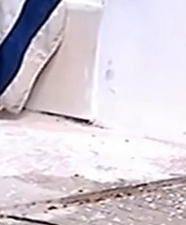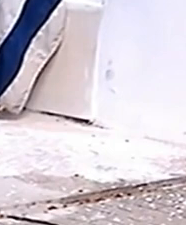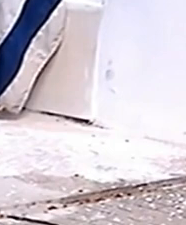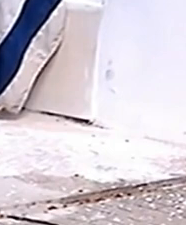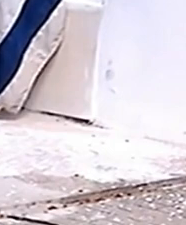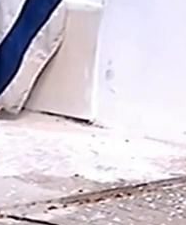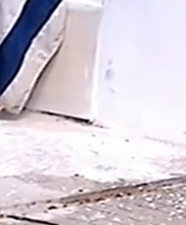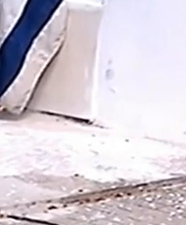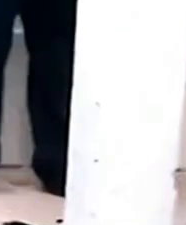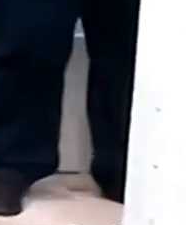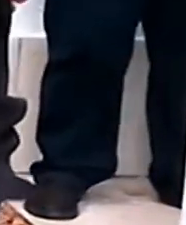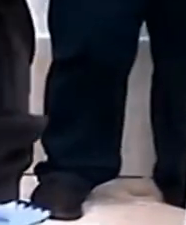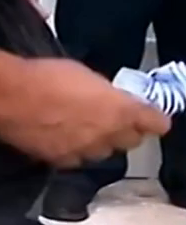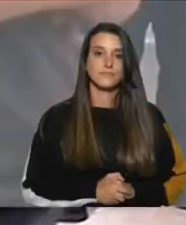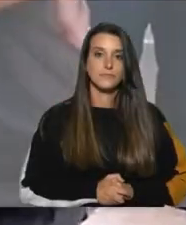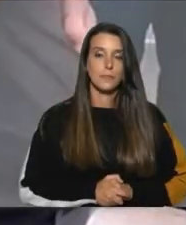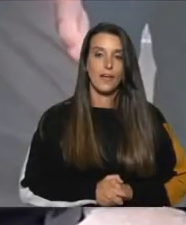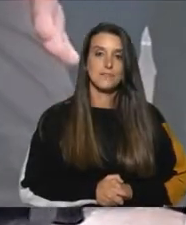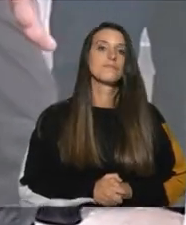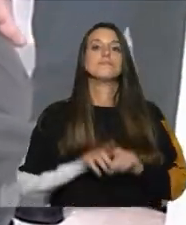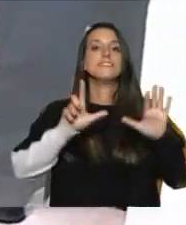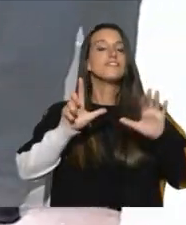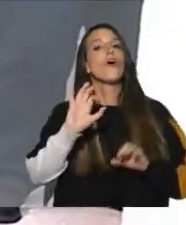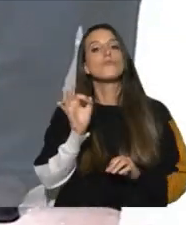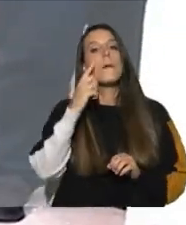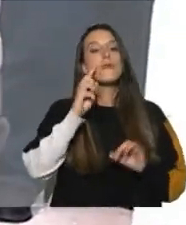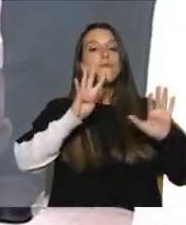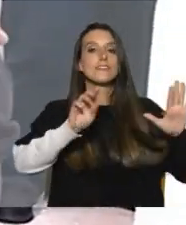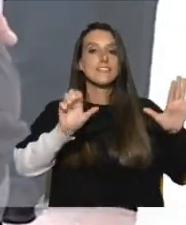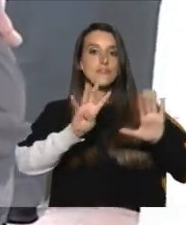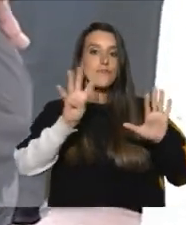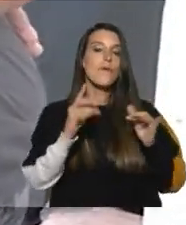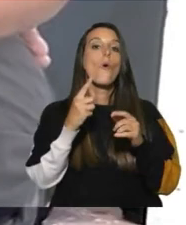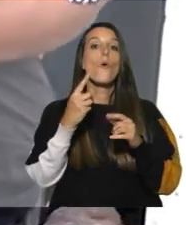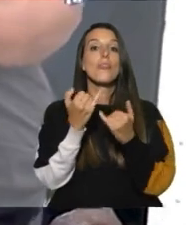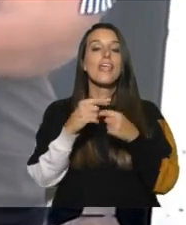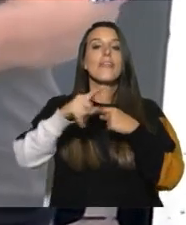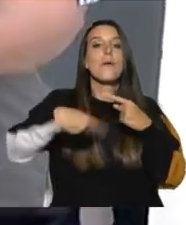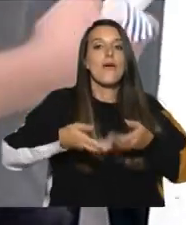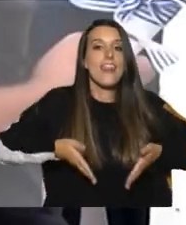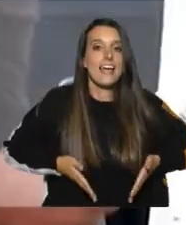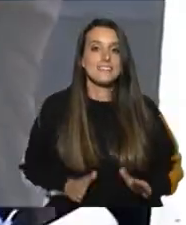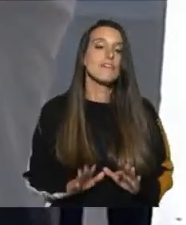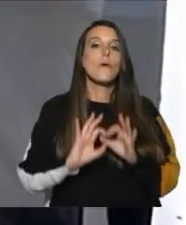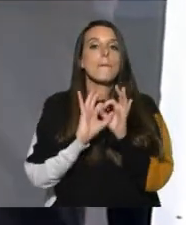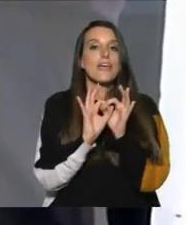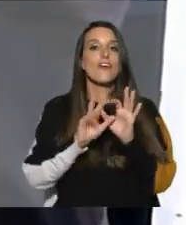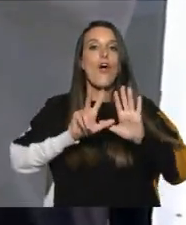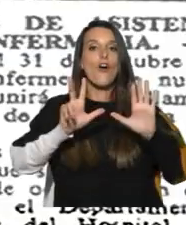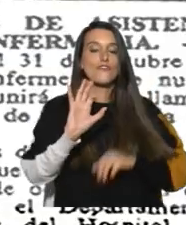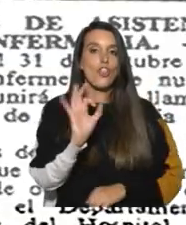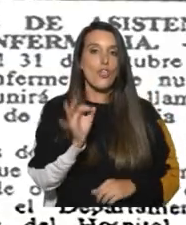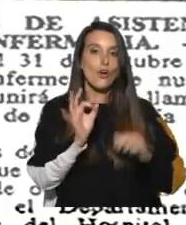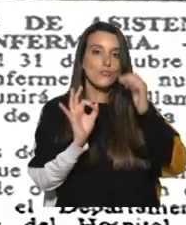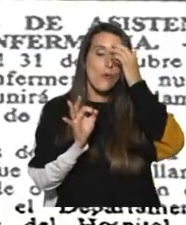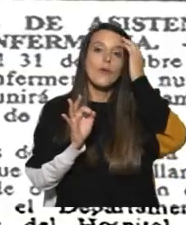la asociación Toda la Verdad. Nació el 7 de octubre de 1969. Un día después de su nacimiento, el miércoles 8 de octubre,